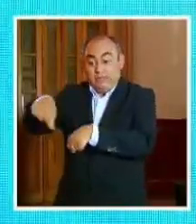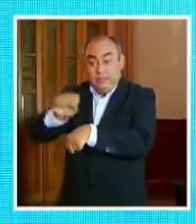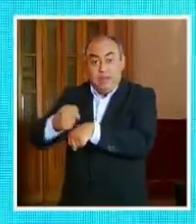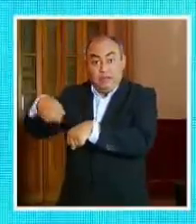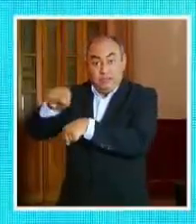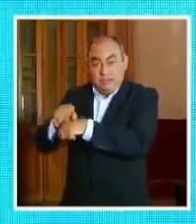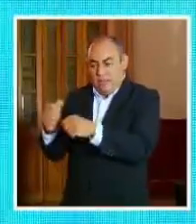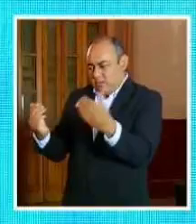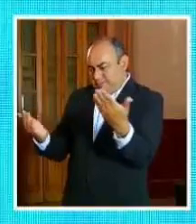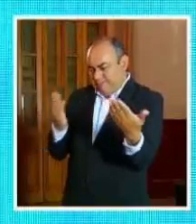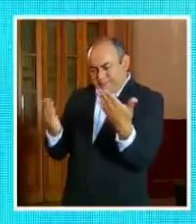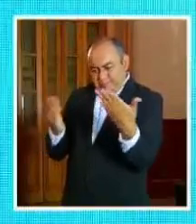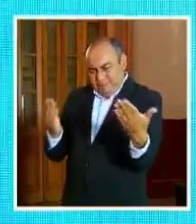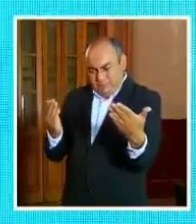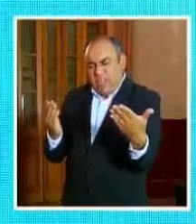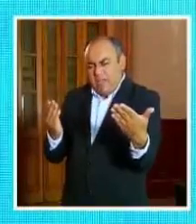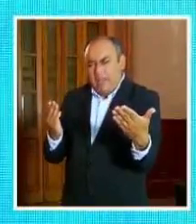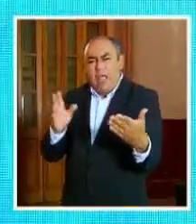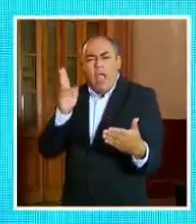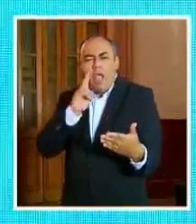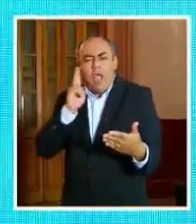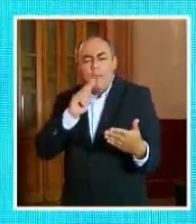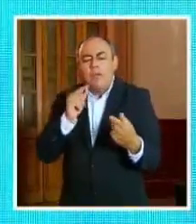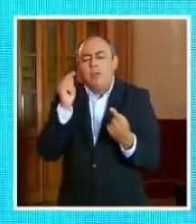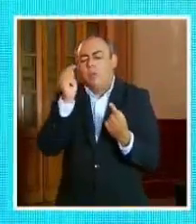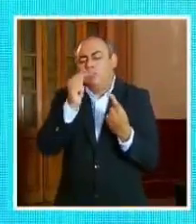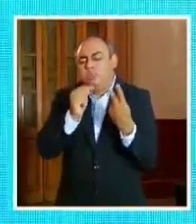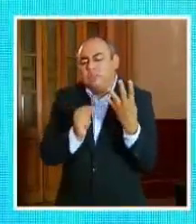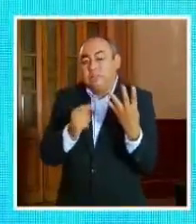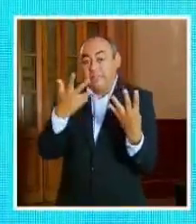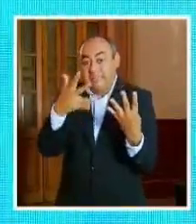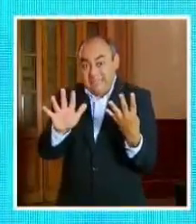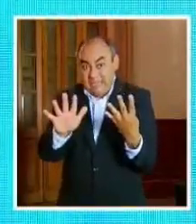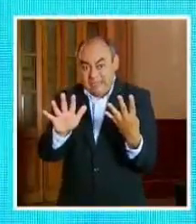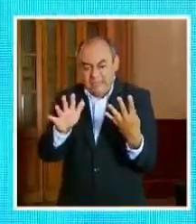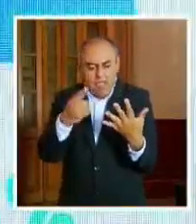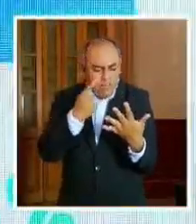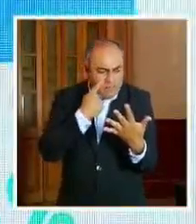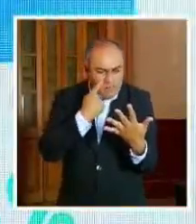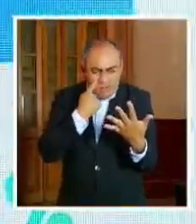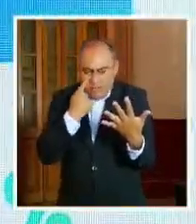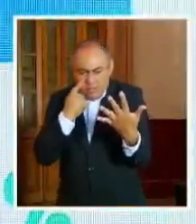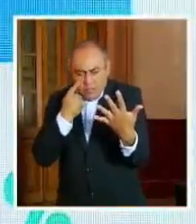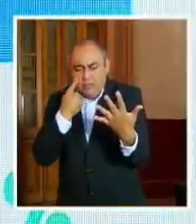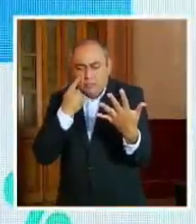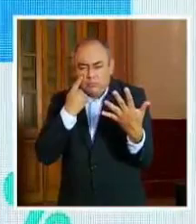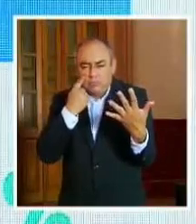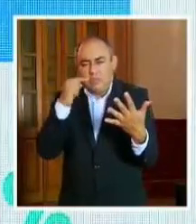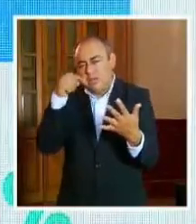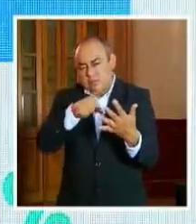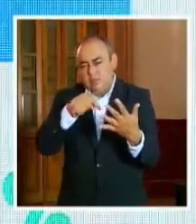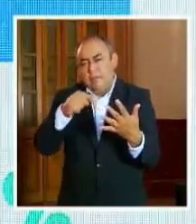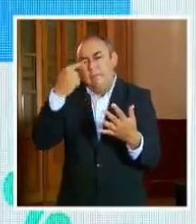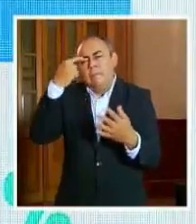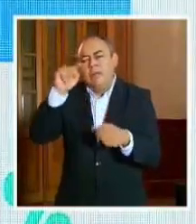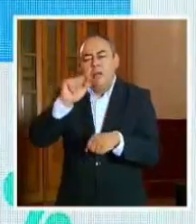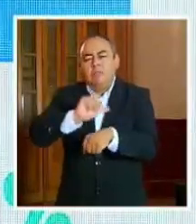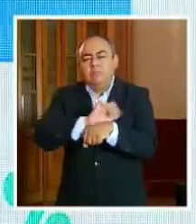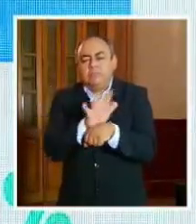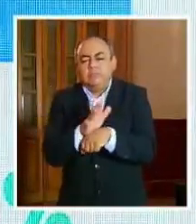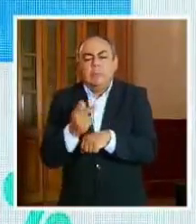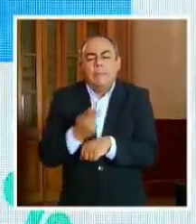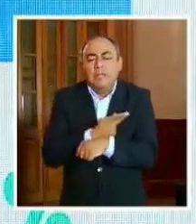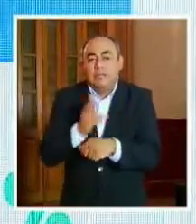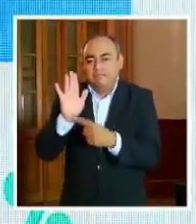de los 10 indicadores que hemos establecido que integran nuestro semáforo epidemiológico. Recuerden que